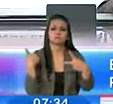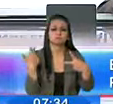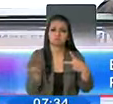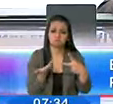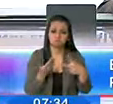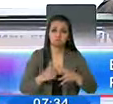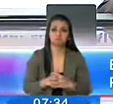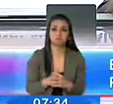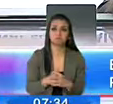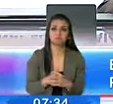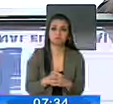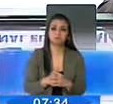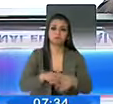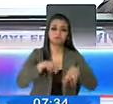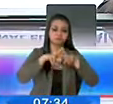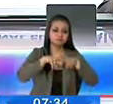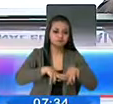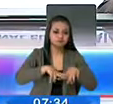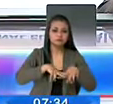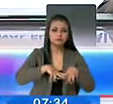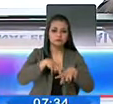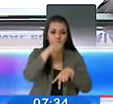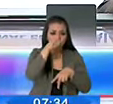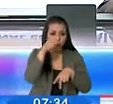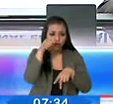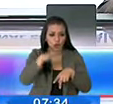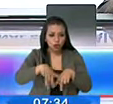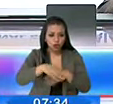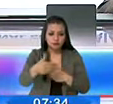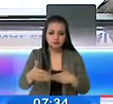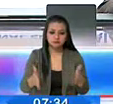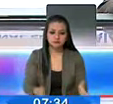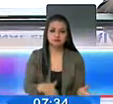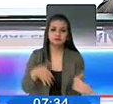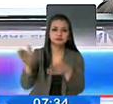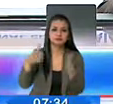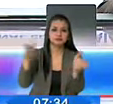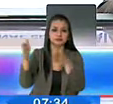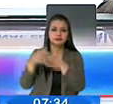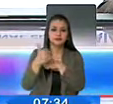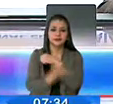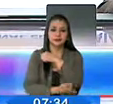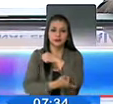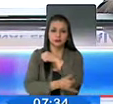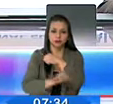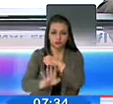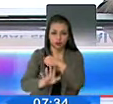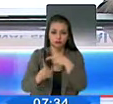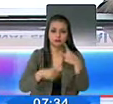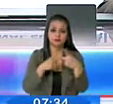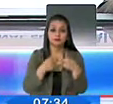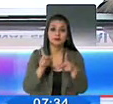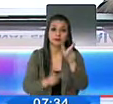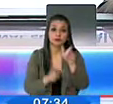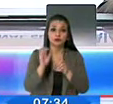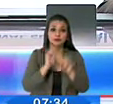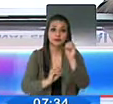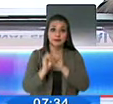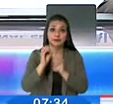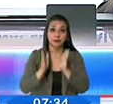Revisión antinarcóticos de los paquetes electorales que se envían al exterior, brindar seguridad a la movilización de observadores